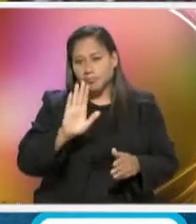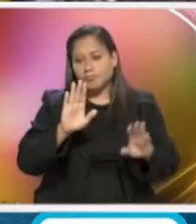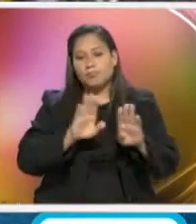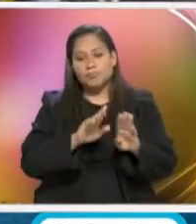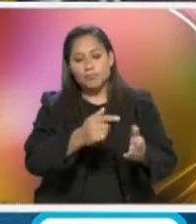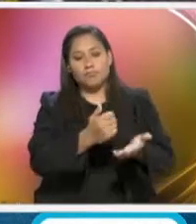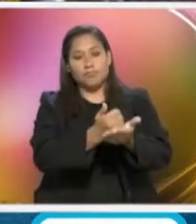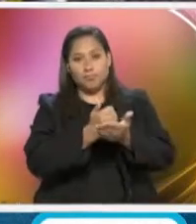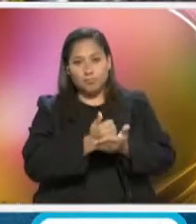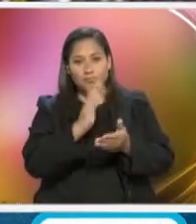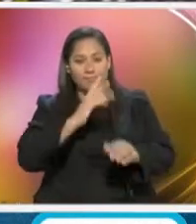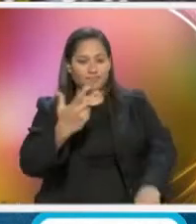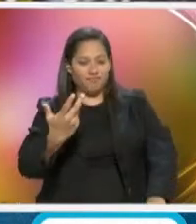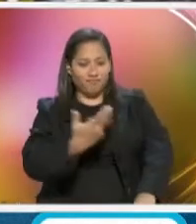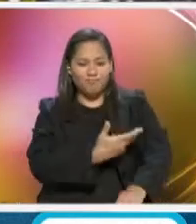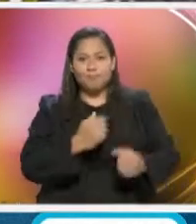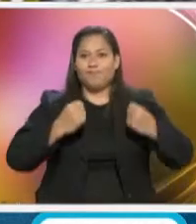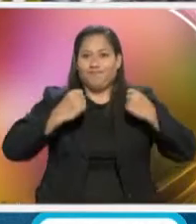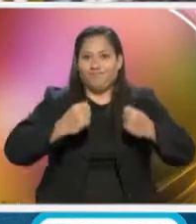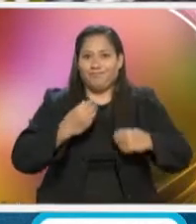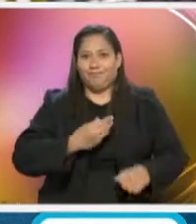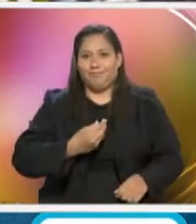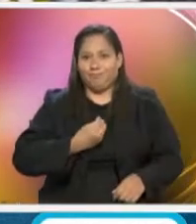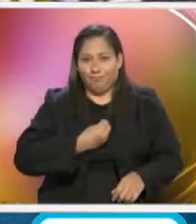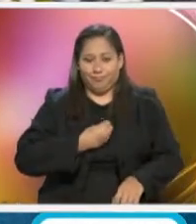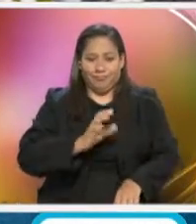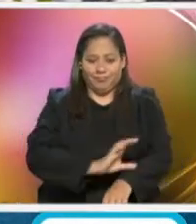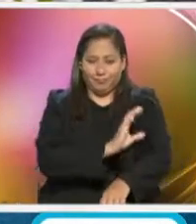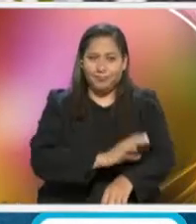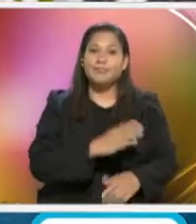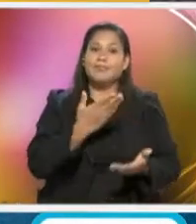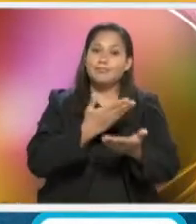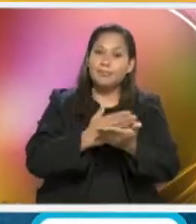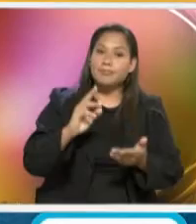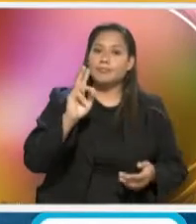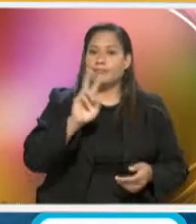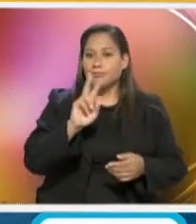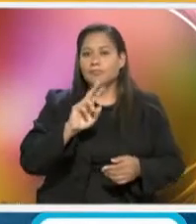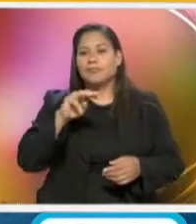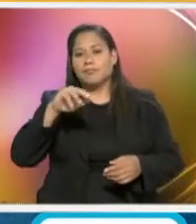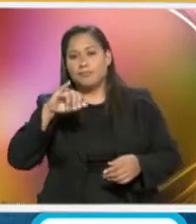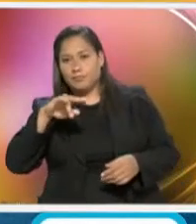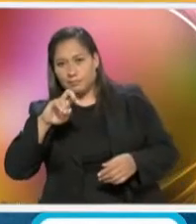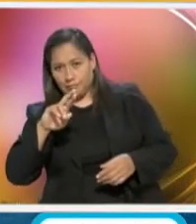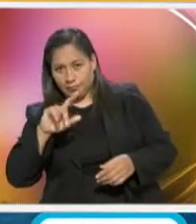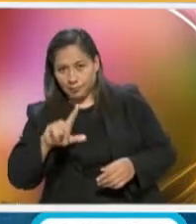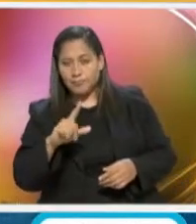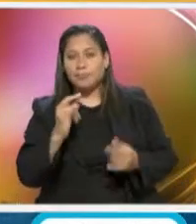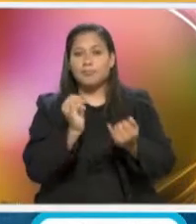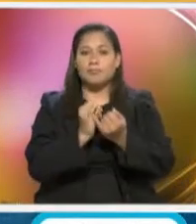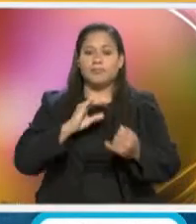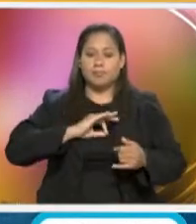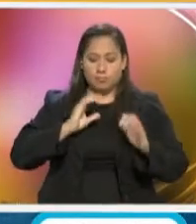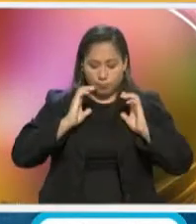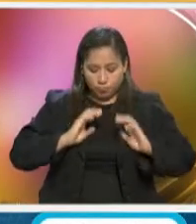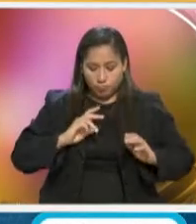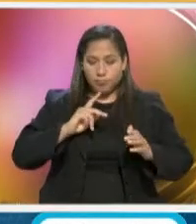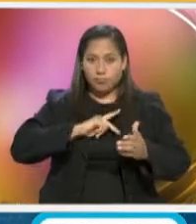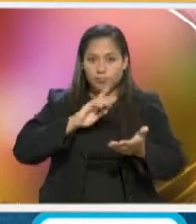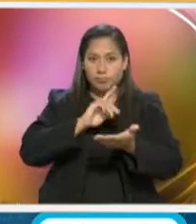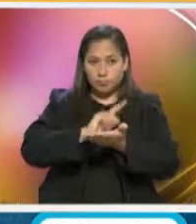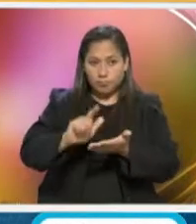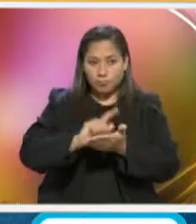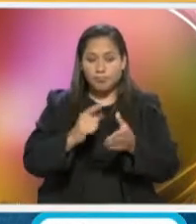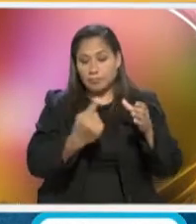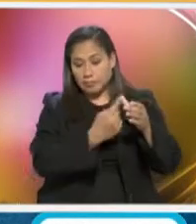nos van a inyectar de energía, además de que también nos van a dar vitaminas, minerales y antioxidantes si están preparados